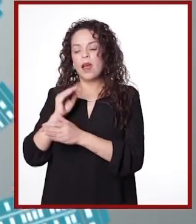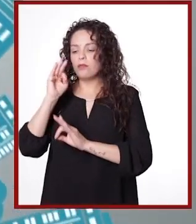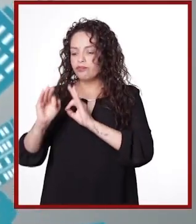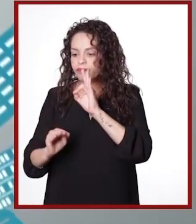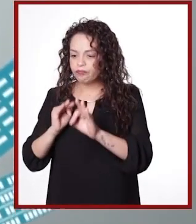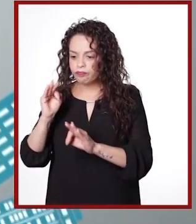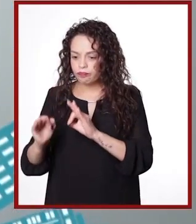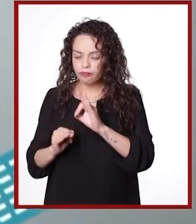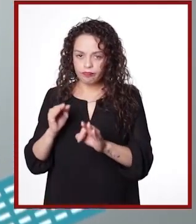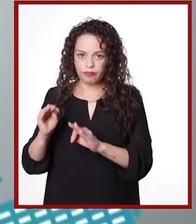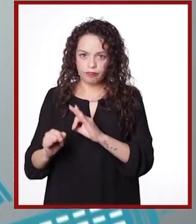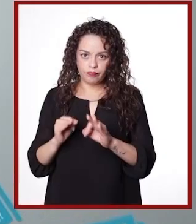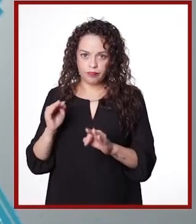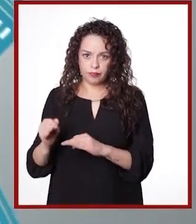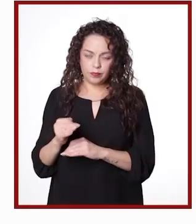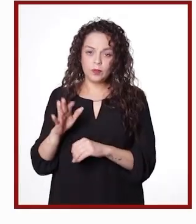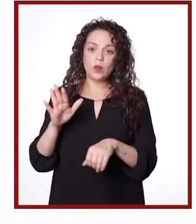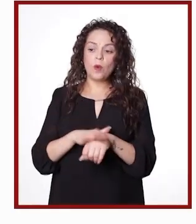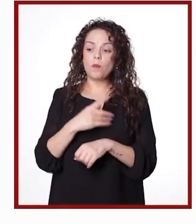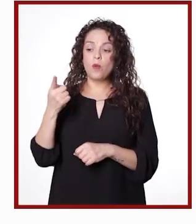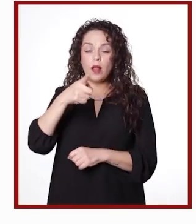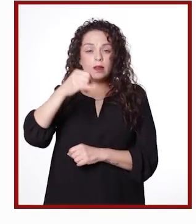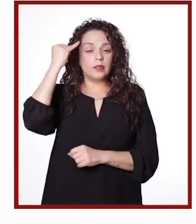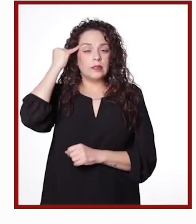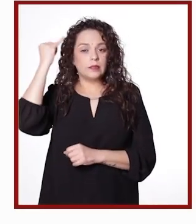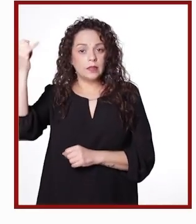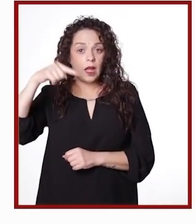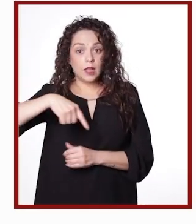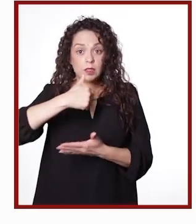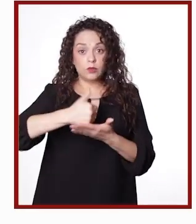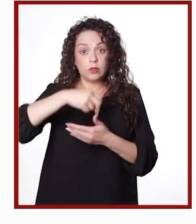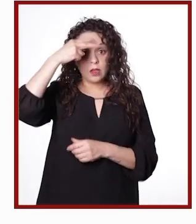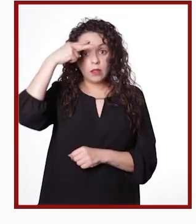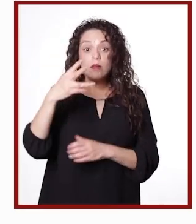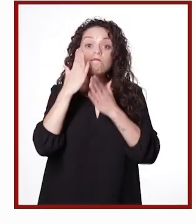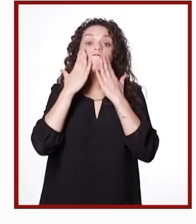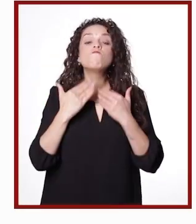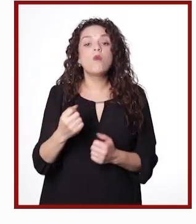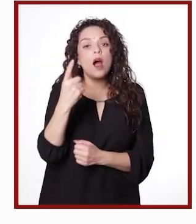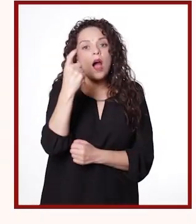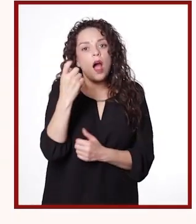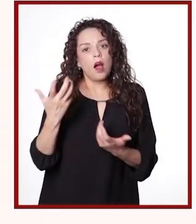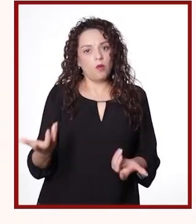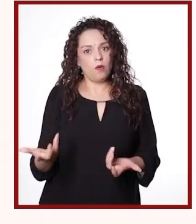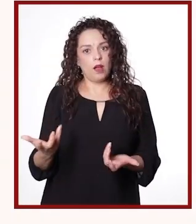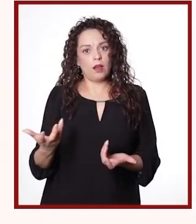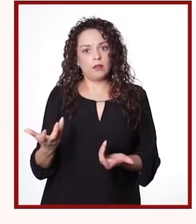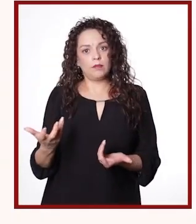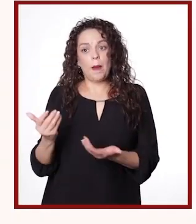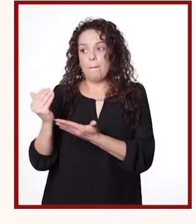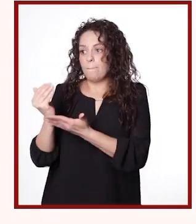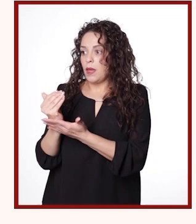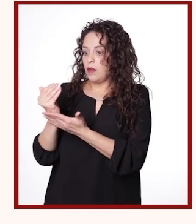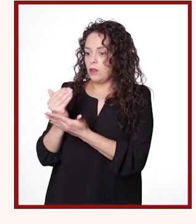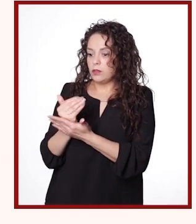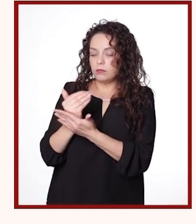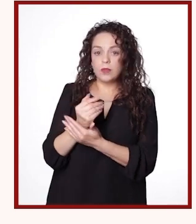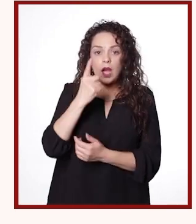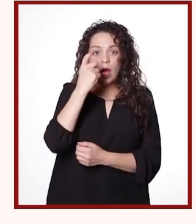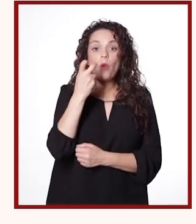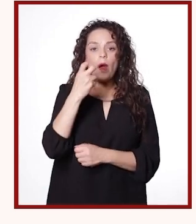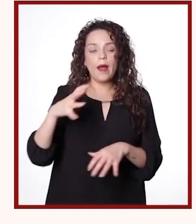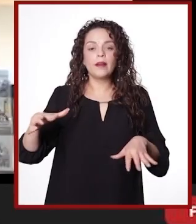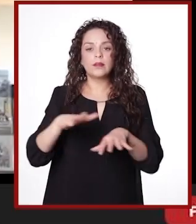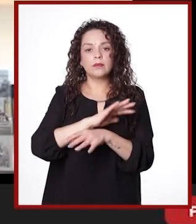y de bajo consumo hídrico. Imagínate, la Ciudad de México se está quedando sin agua y pues, transformar estos